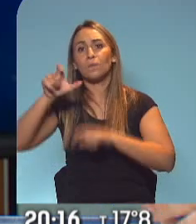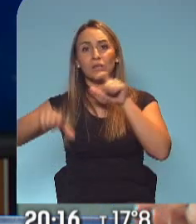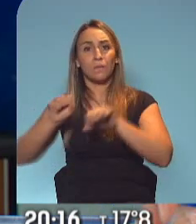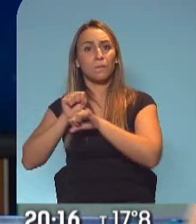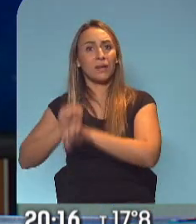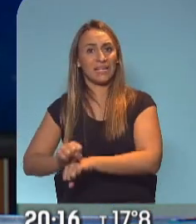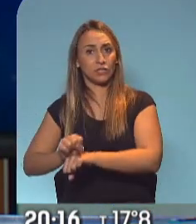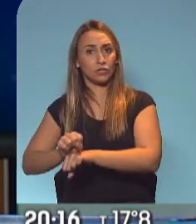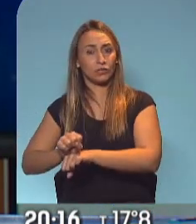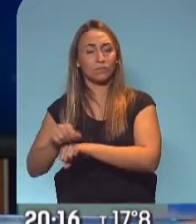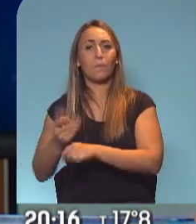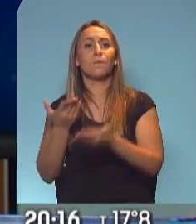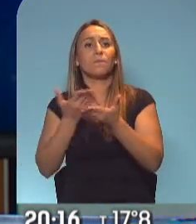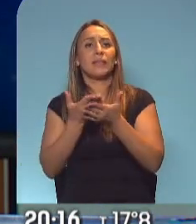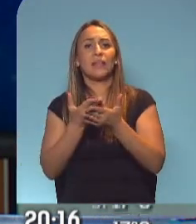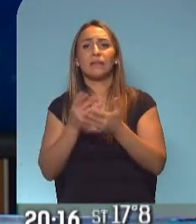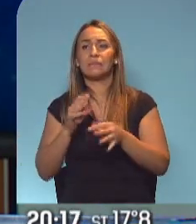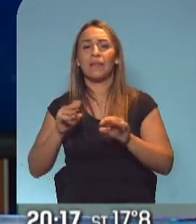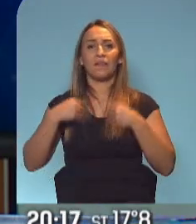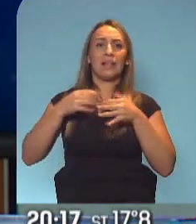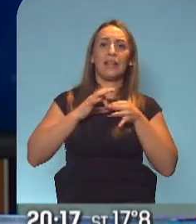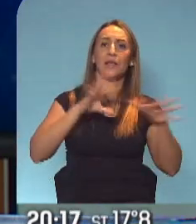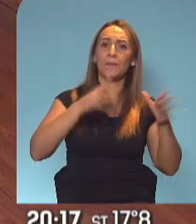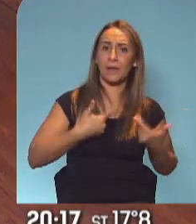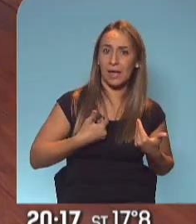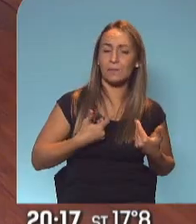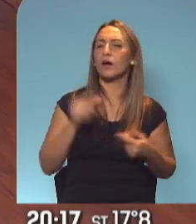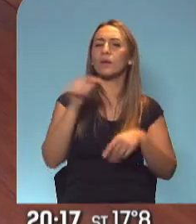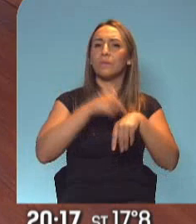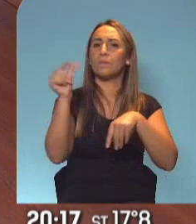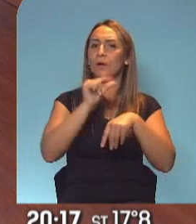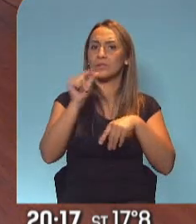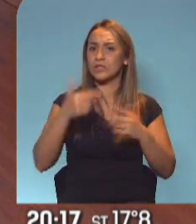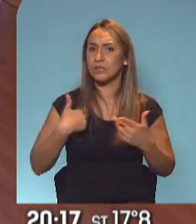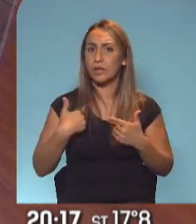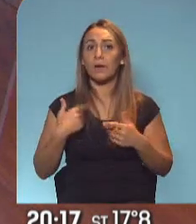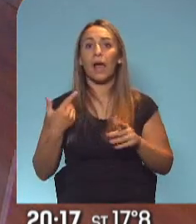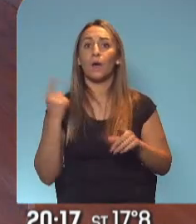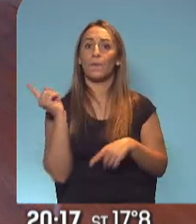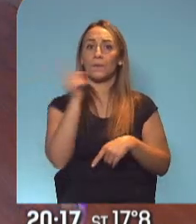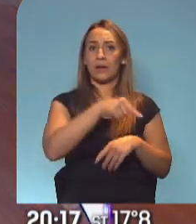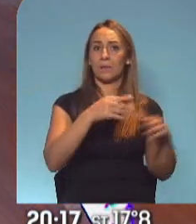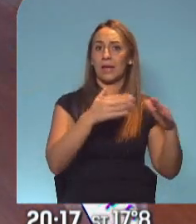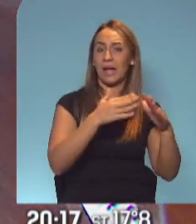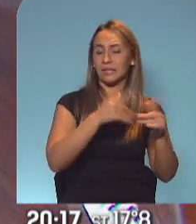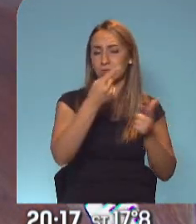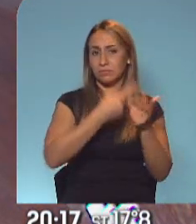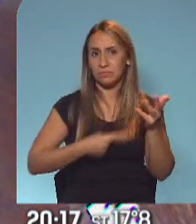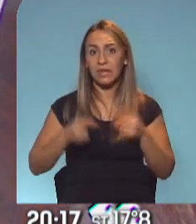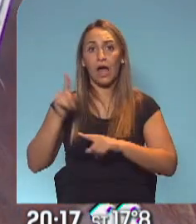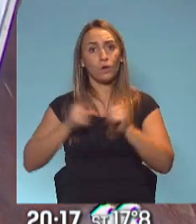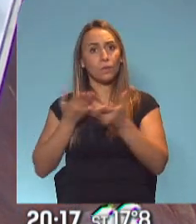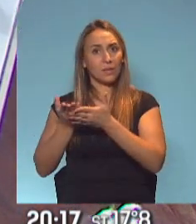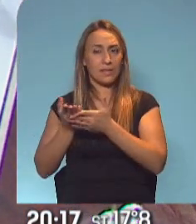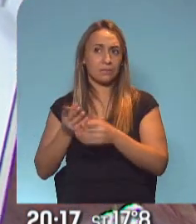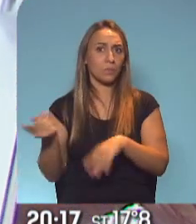lo menos su libertad transitoria. Luego, abogados de ellos pedían la salida de algunos, sobre todo de aquellos que están en los denominados